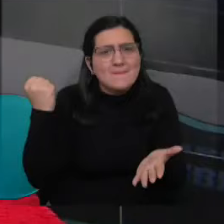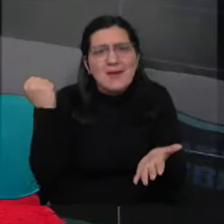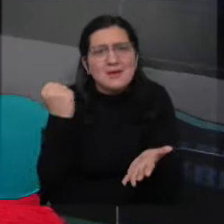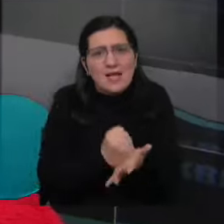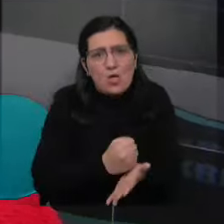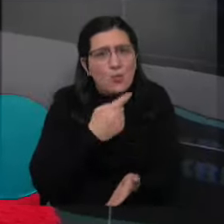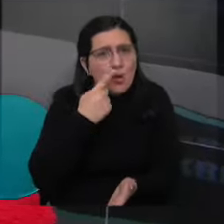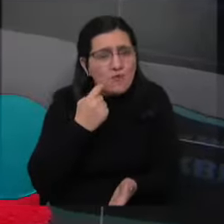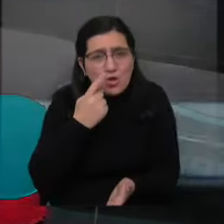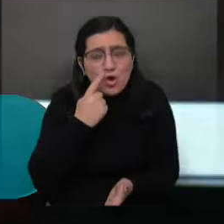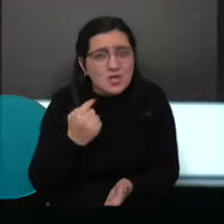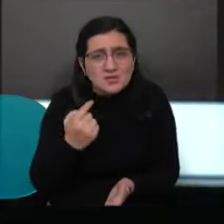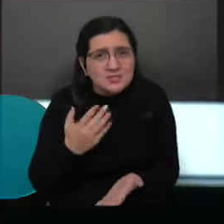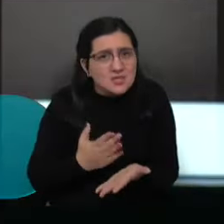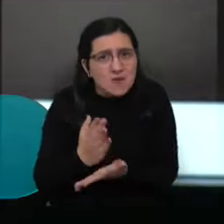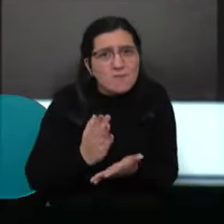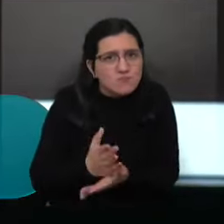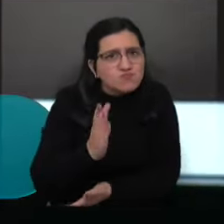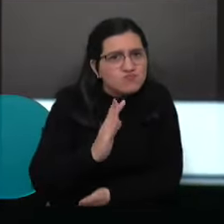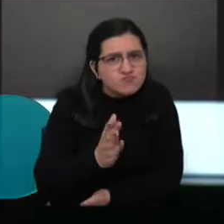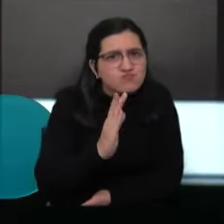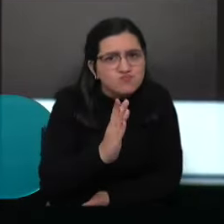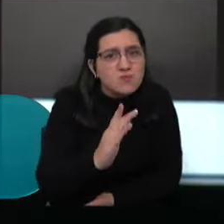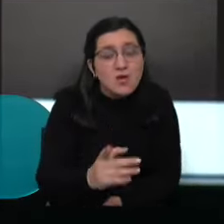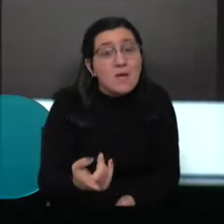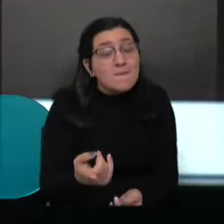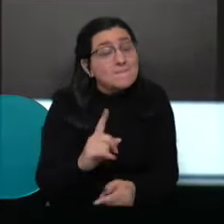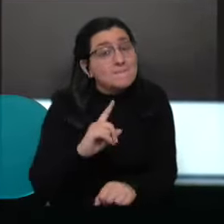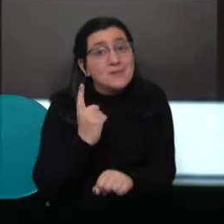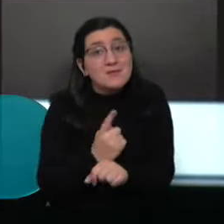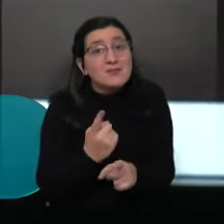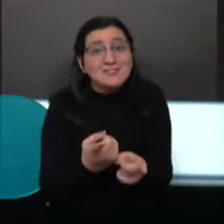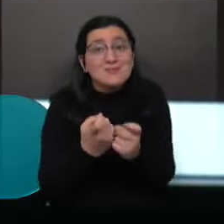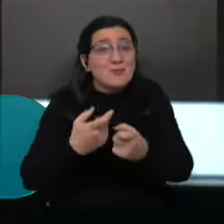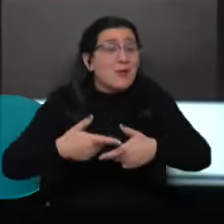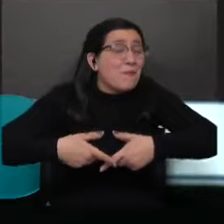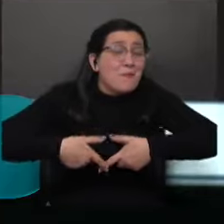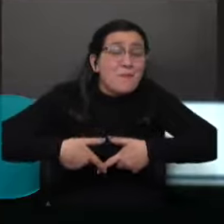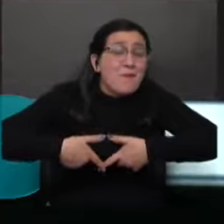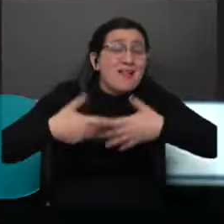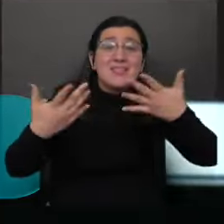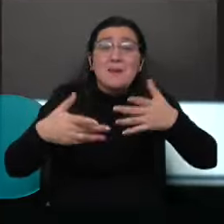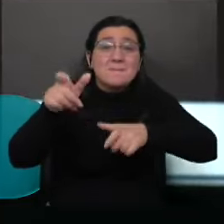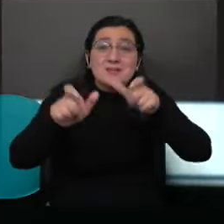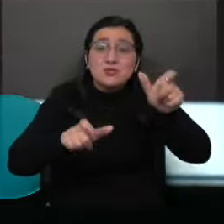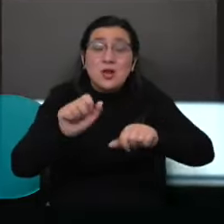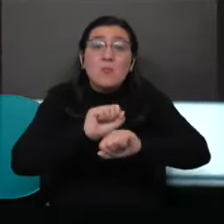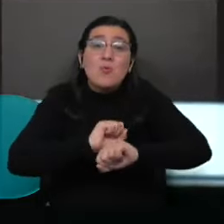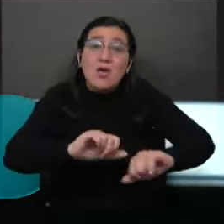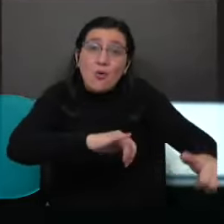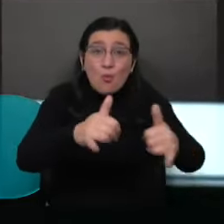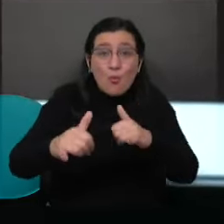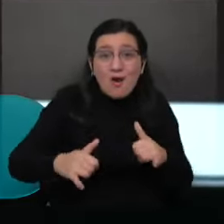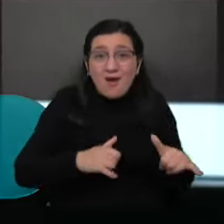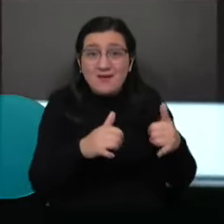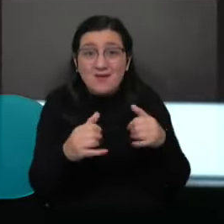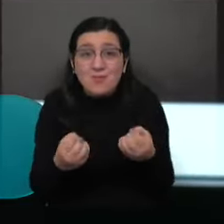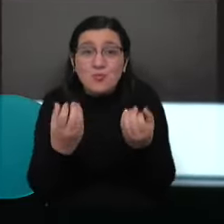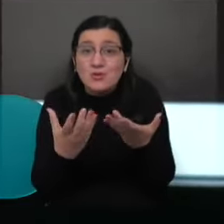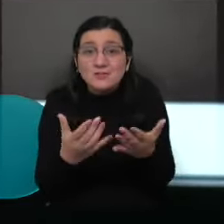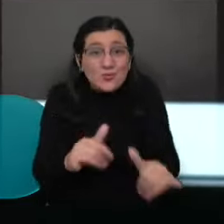los varones necesitamos primero abrir las puertas a que cualquier persona pueda jugarlo porque se